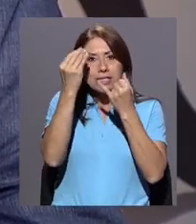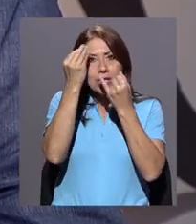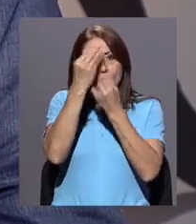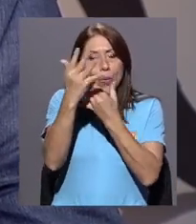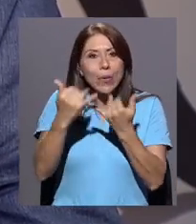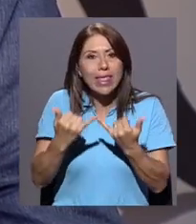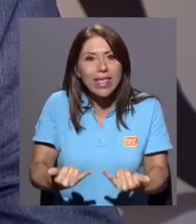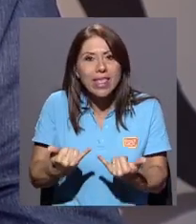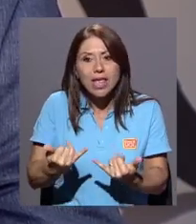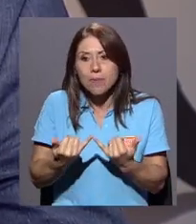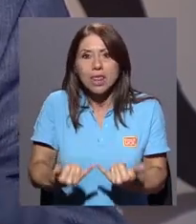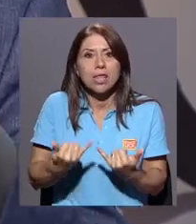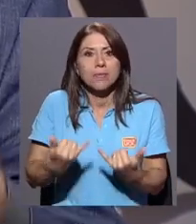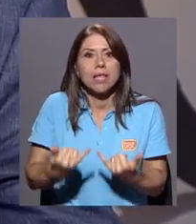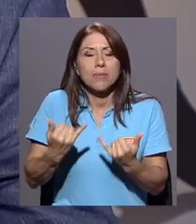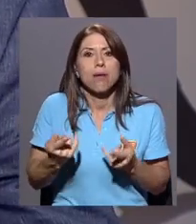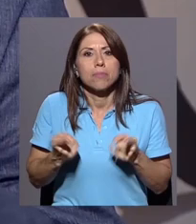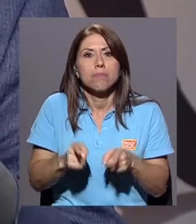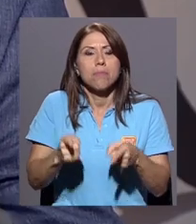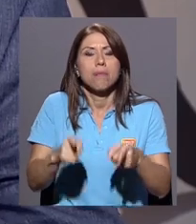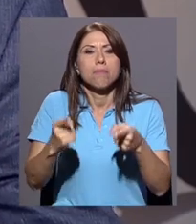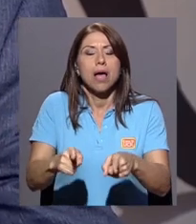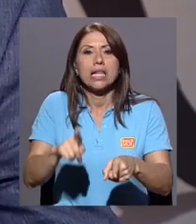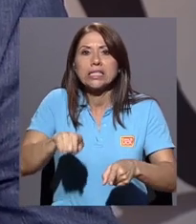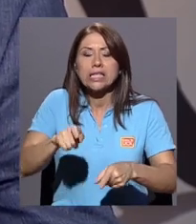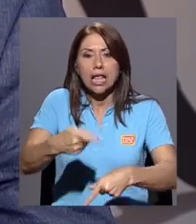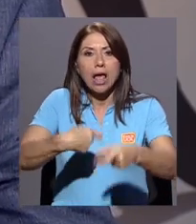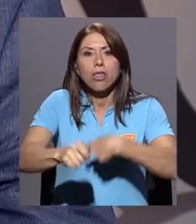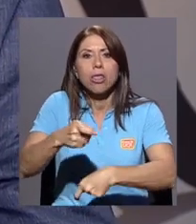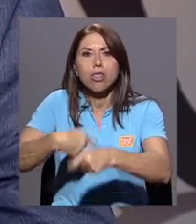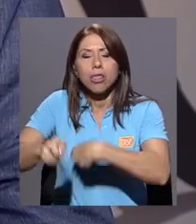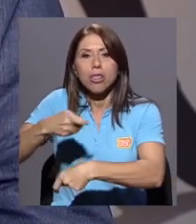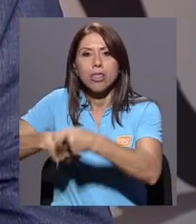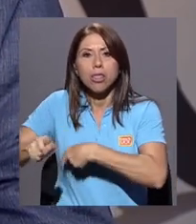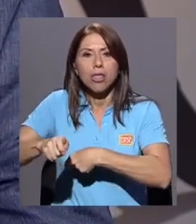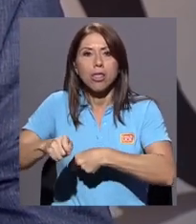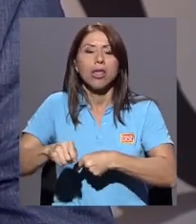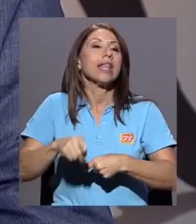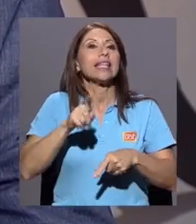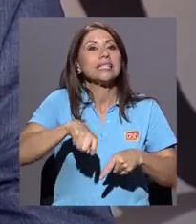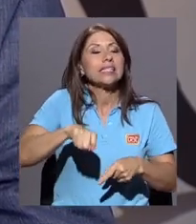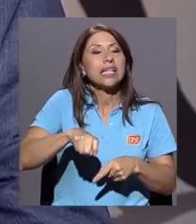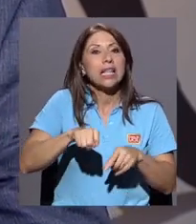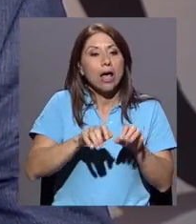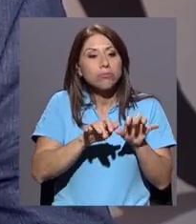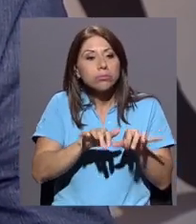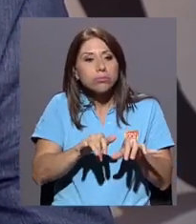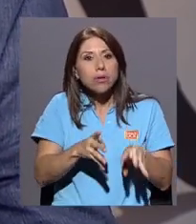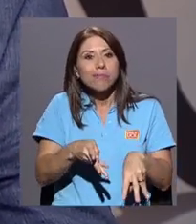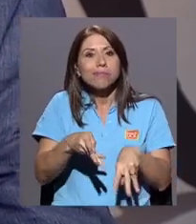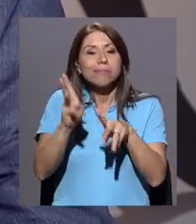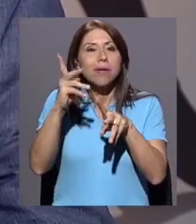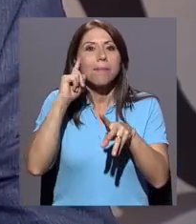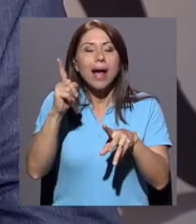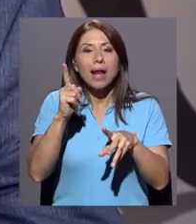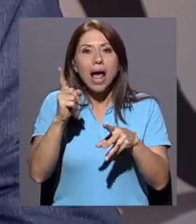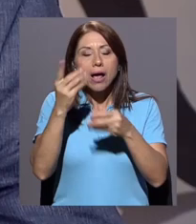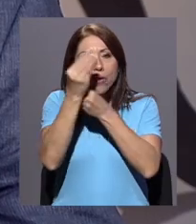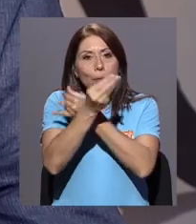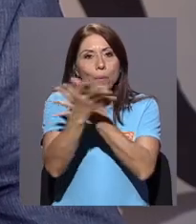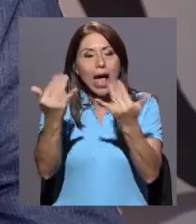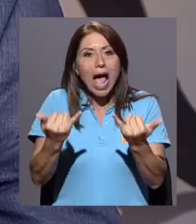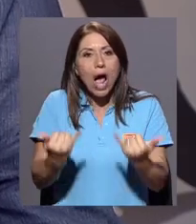dura poquitísimo y es constantemente necesitas recursos periodísticos, una redacción para cubrir lo que es el